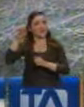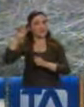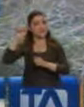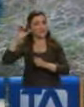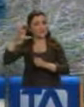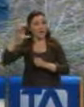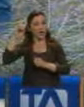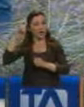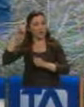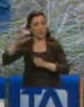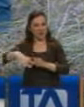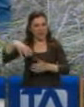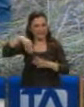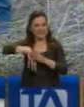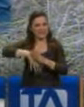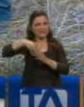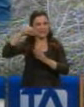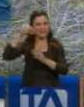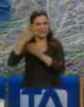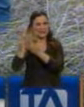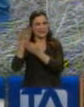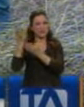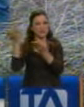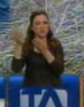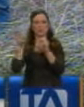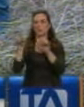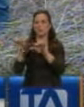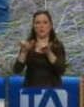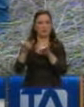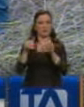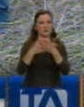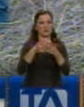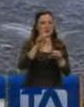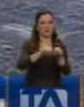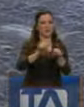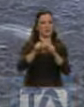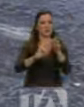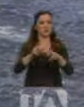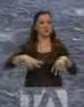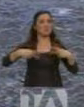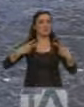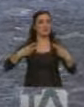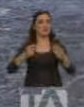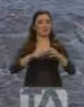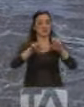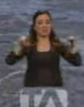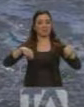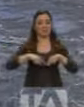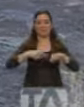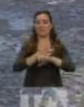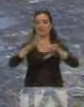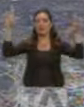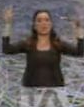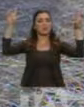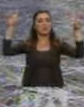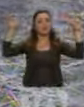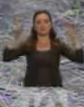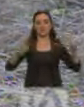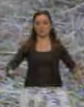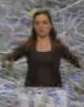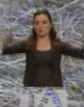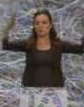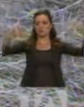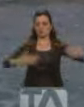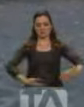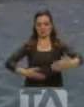de contaminación de decenas de comunidades cercanas y miles de habitantes. Esta piscina está al aire libre y al no tener una membrana